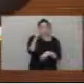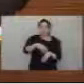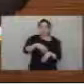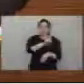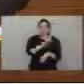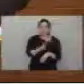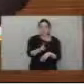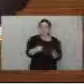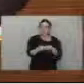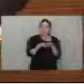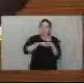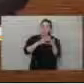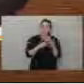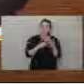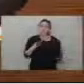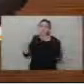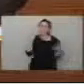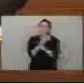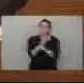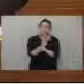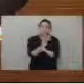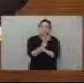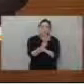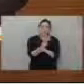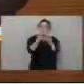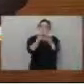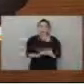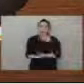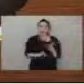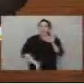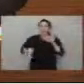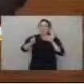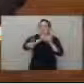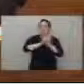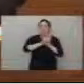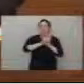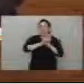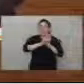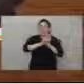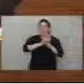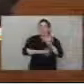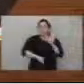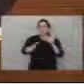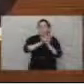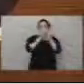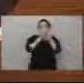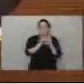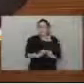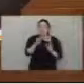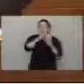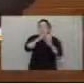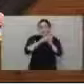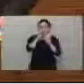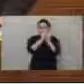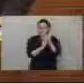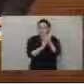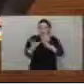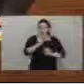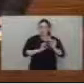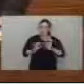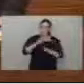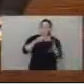con este plan de oposición ciega, que se elaborará un decreto que establezca los criterios de ordenación y planificación de la